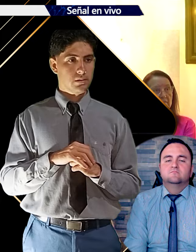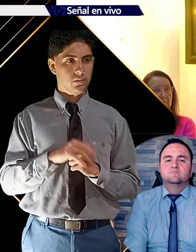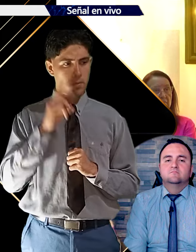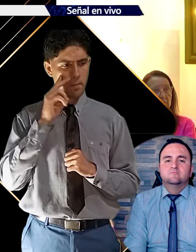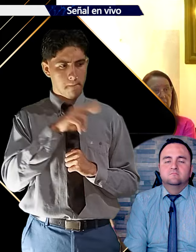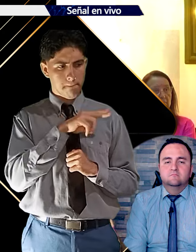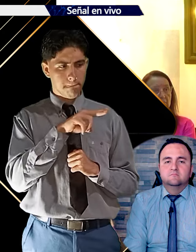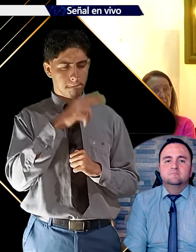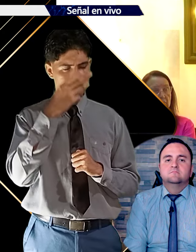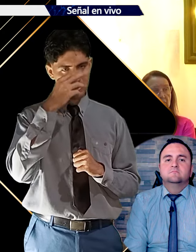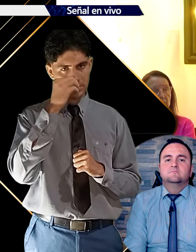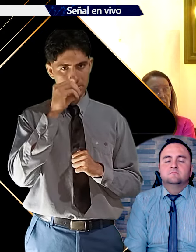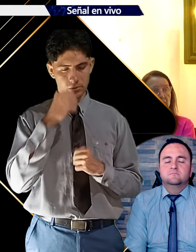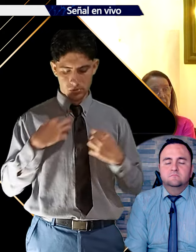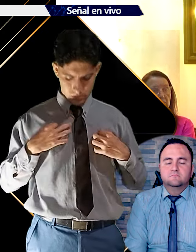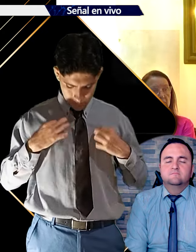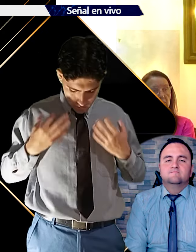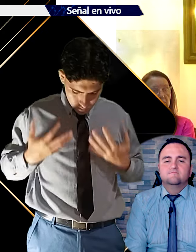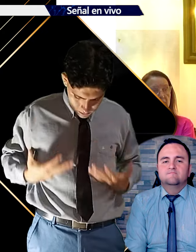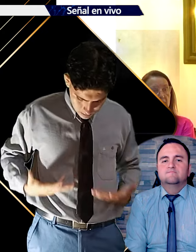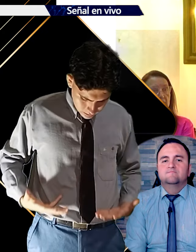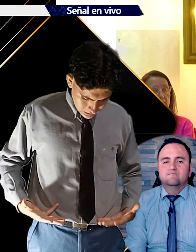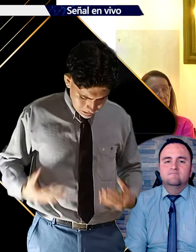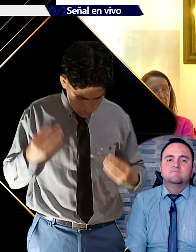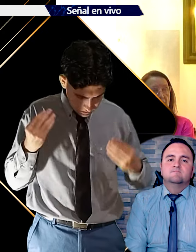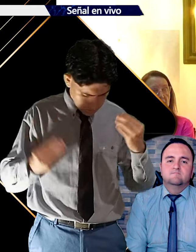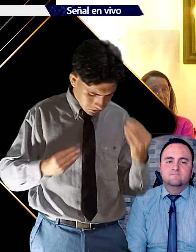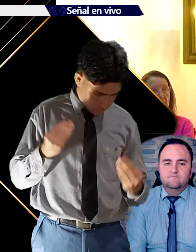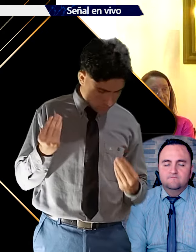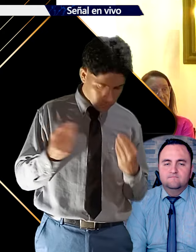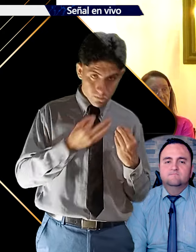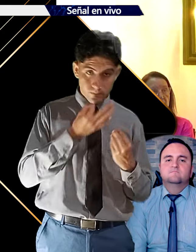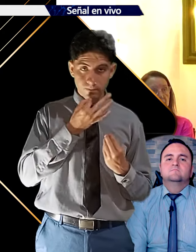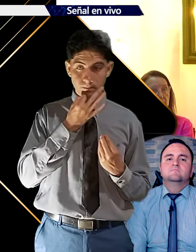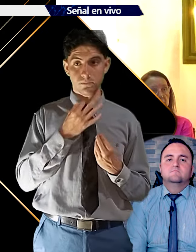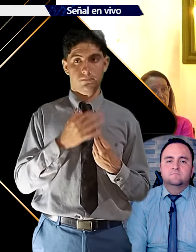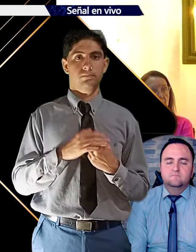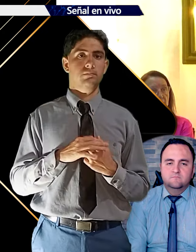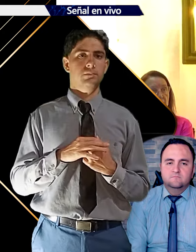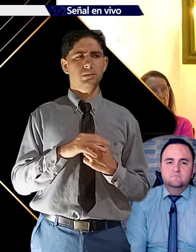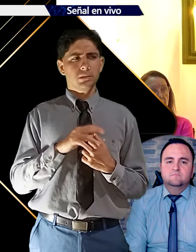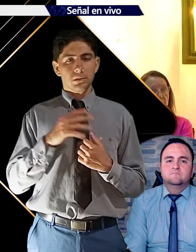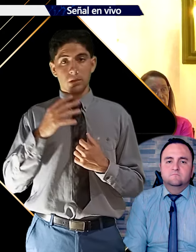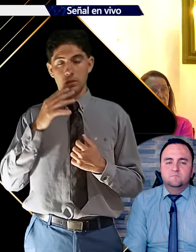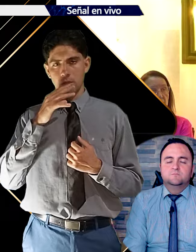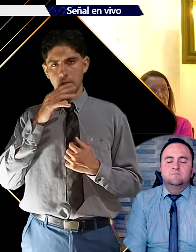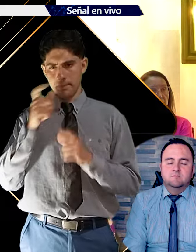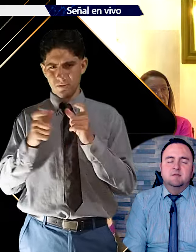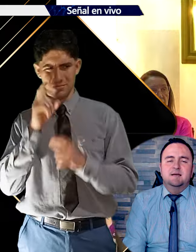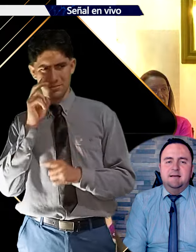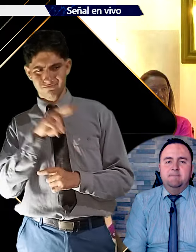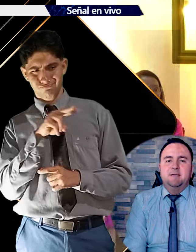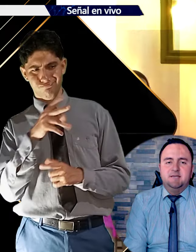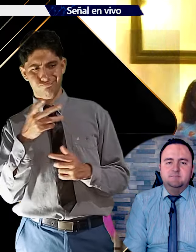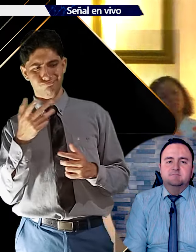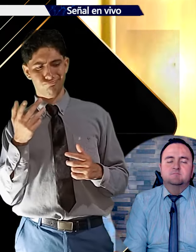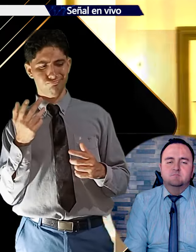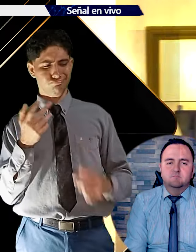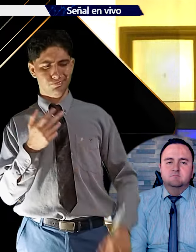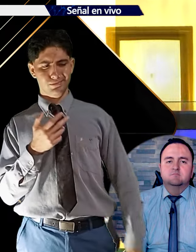que en inglés quiere decir feliz, y no son tan felices. Porque cuando tú los ves, esa forma de vestirse, la forma de caminar, de actuar, parece